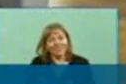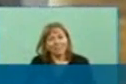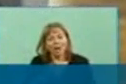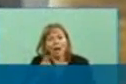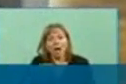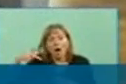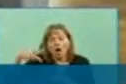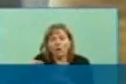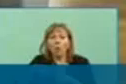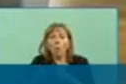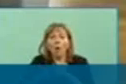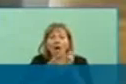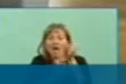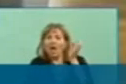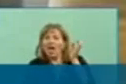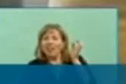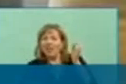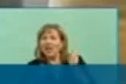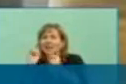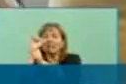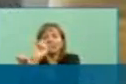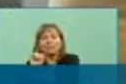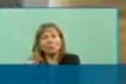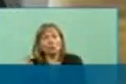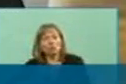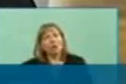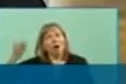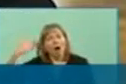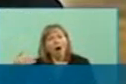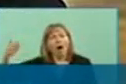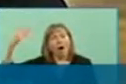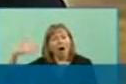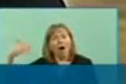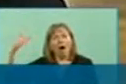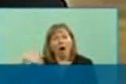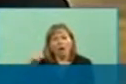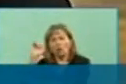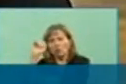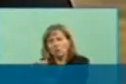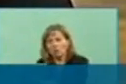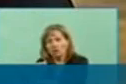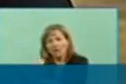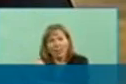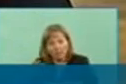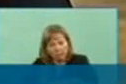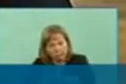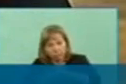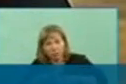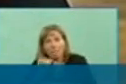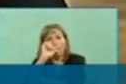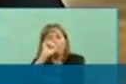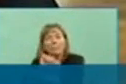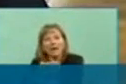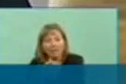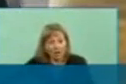romper las cadenas que durante décadas se habían tejido sobre las posibilidades